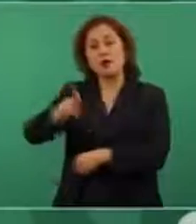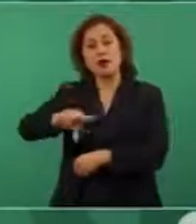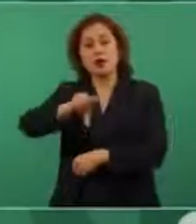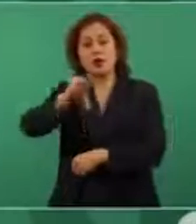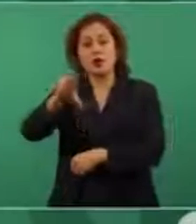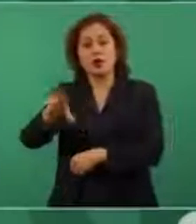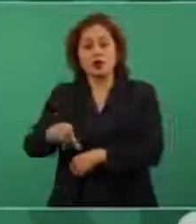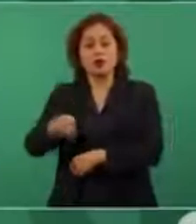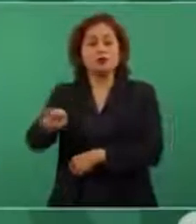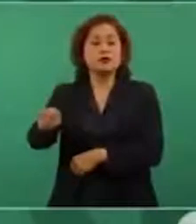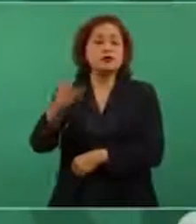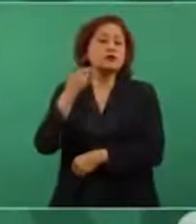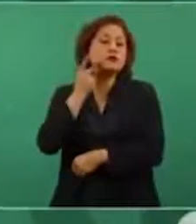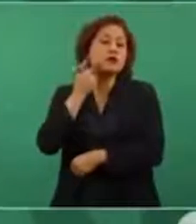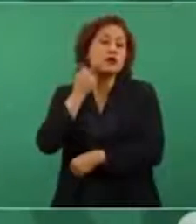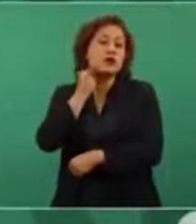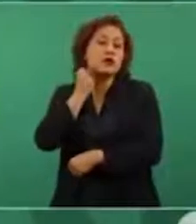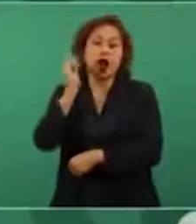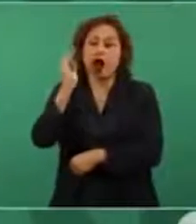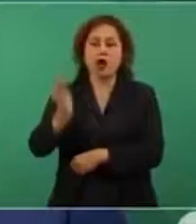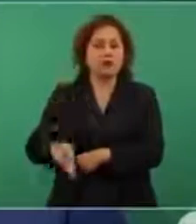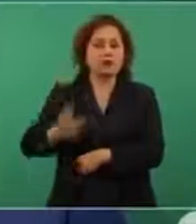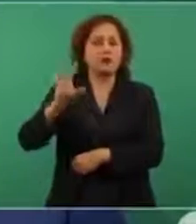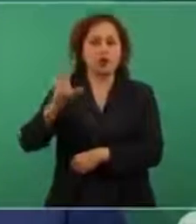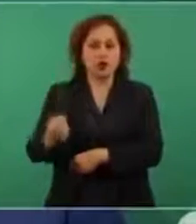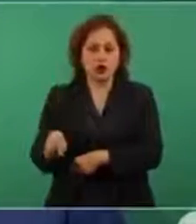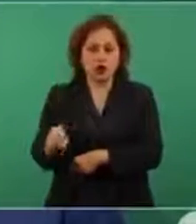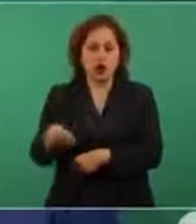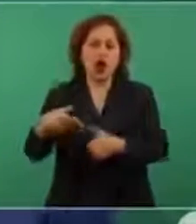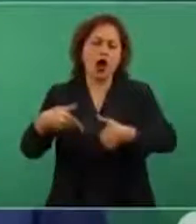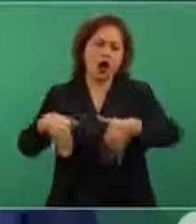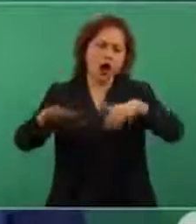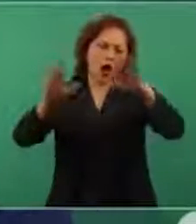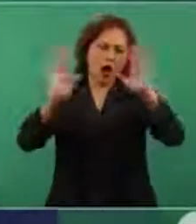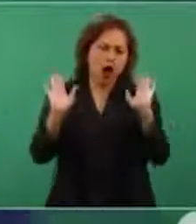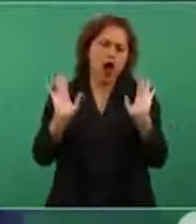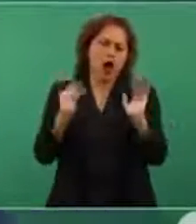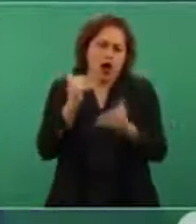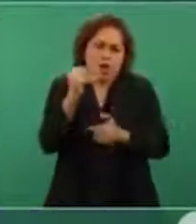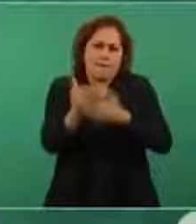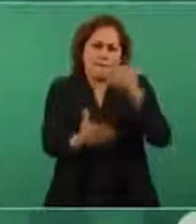deciden no aprobarla, pues ese es otro